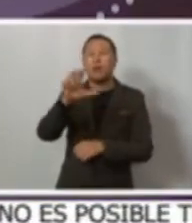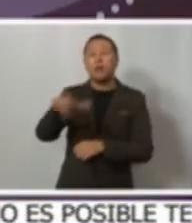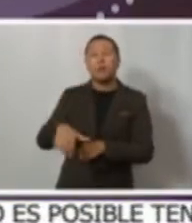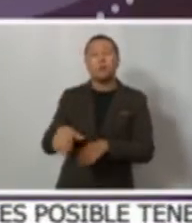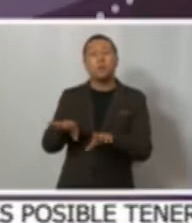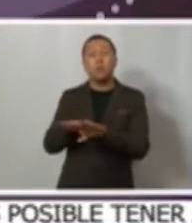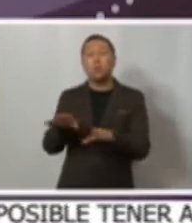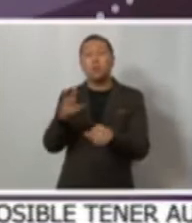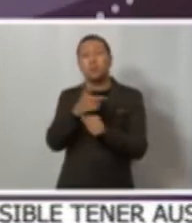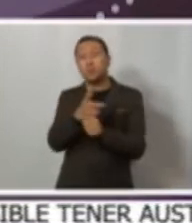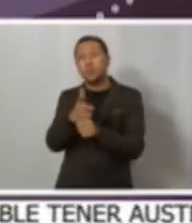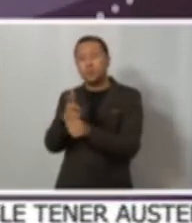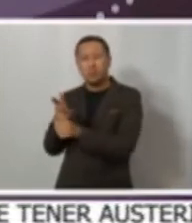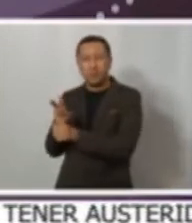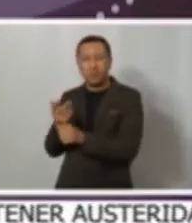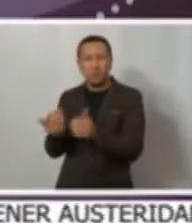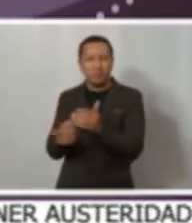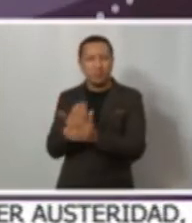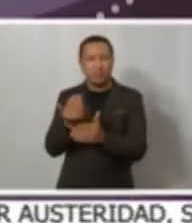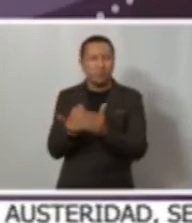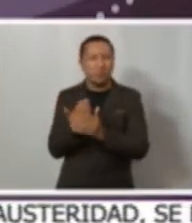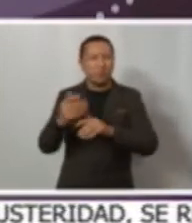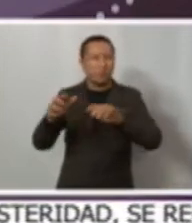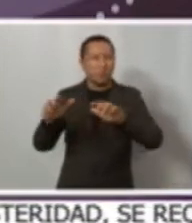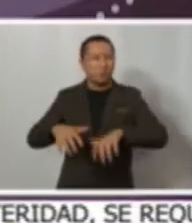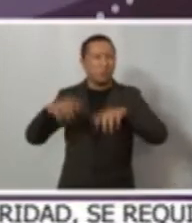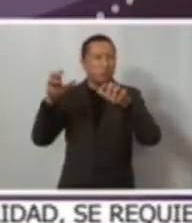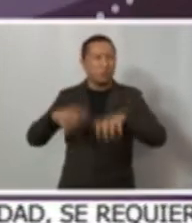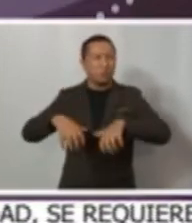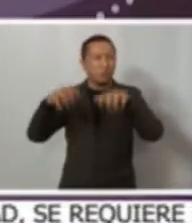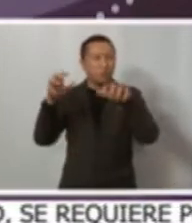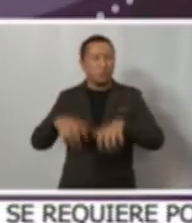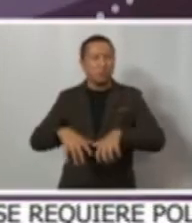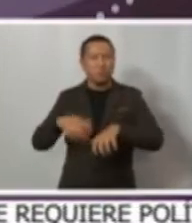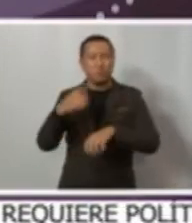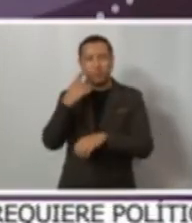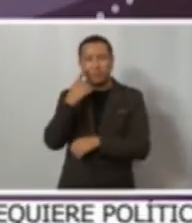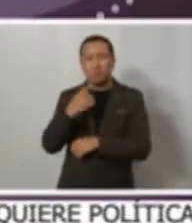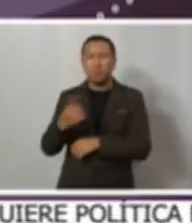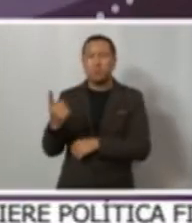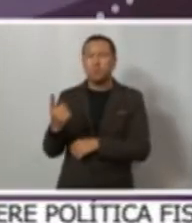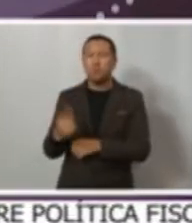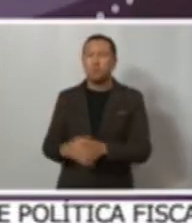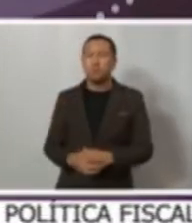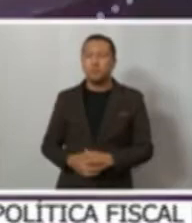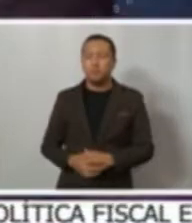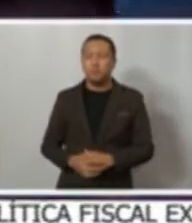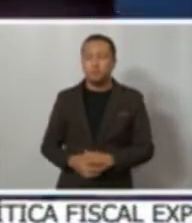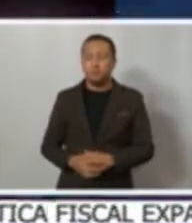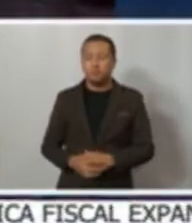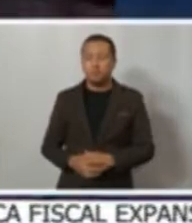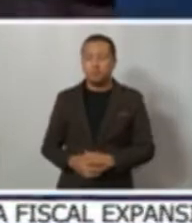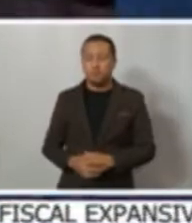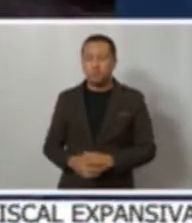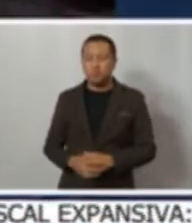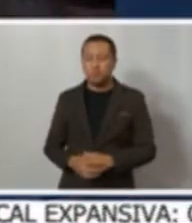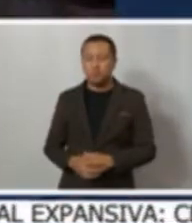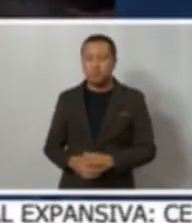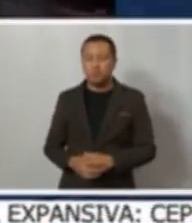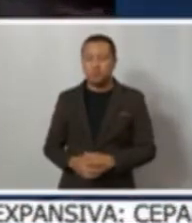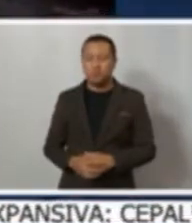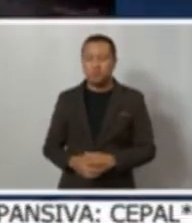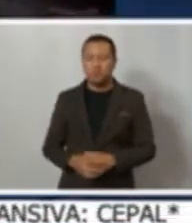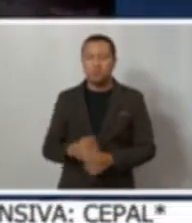en este amanecer lluvioso para la zona norte de Quintana Roo. ¿Lo tenemos listo? Adelante. Muy buenos